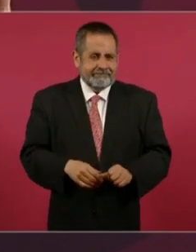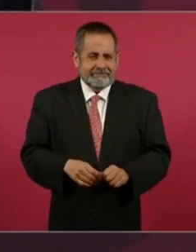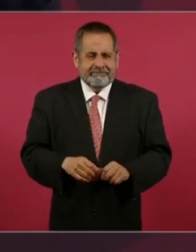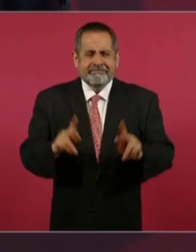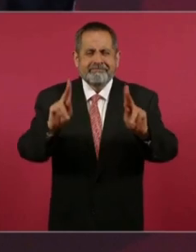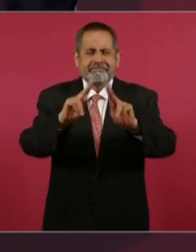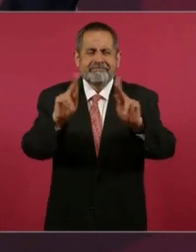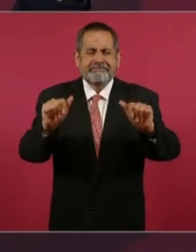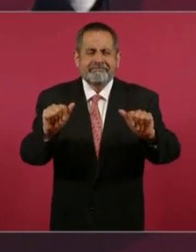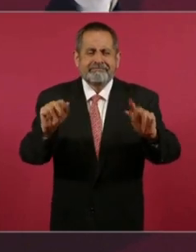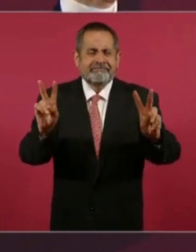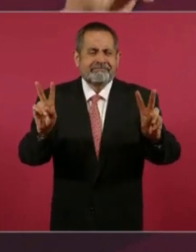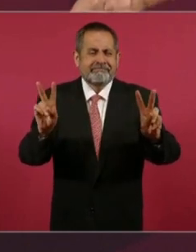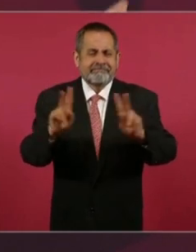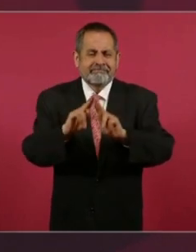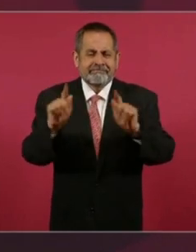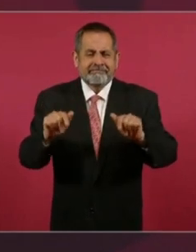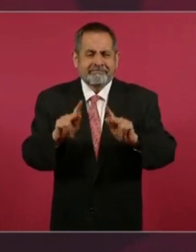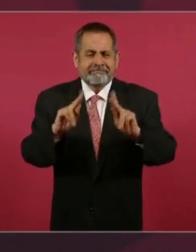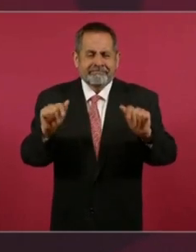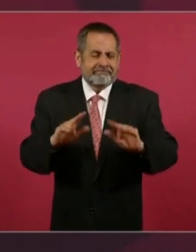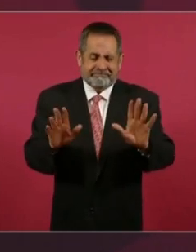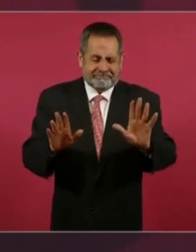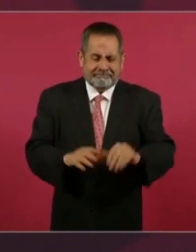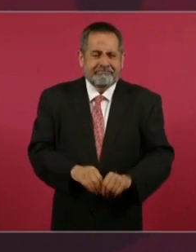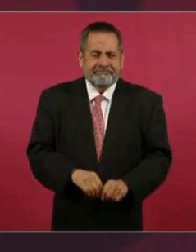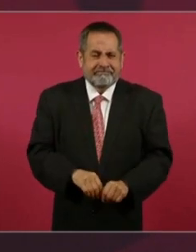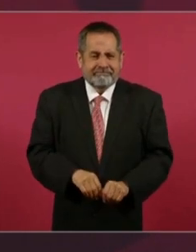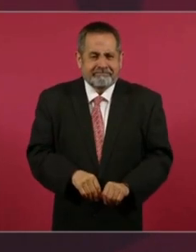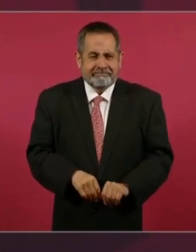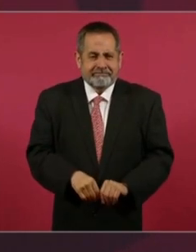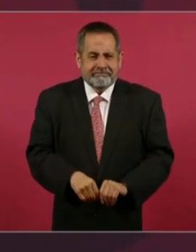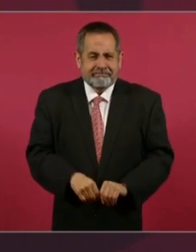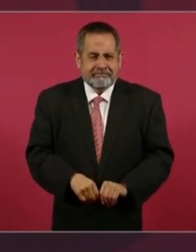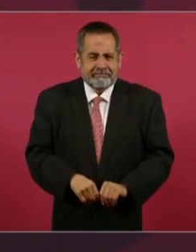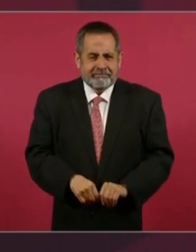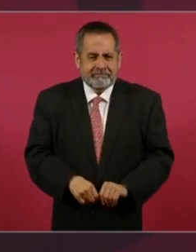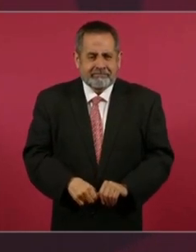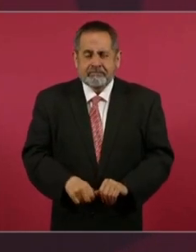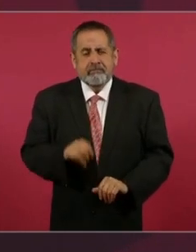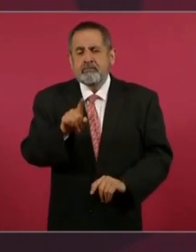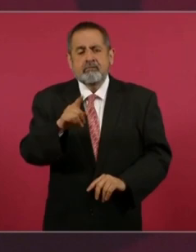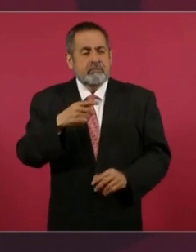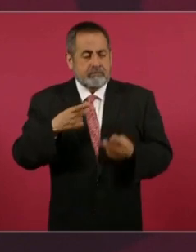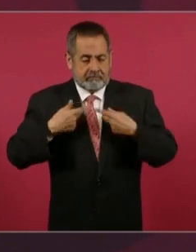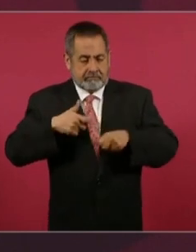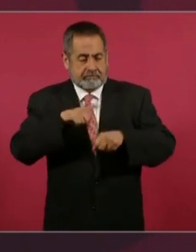Amor y paz. Ya, amor y paz. No, es que no es un asunto personal.